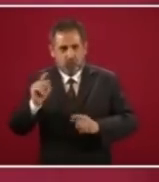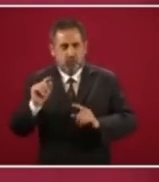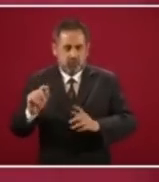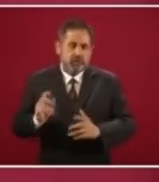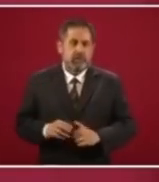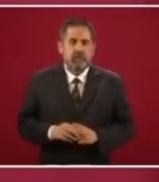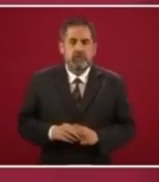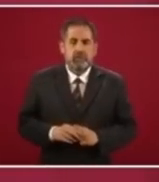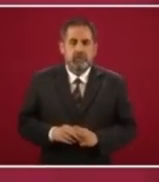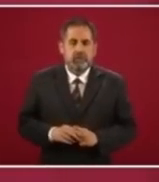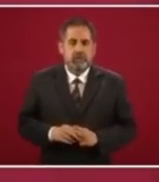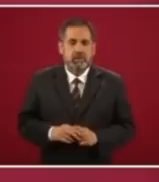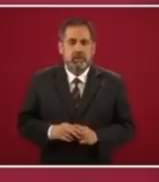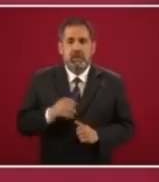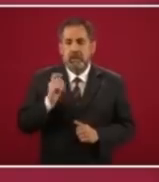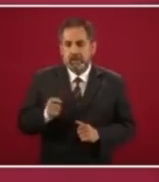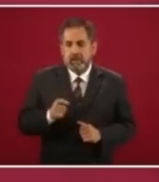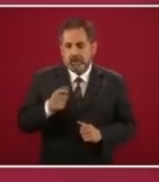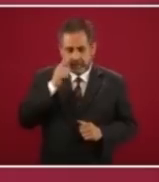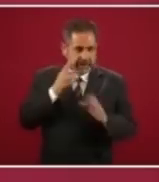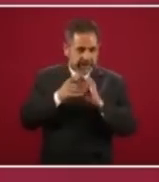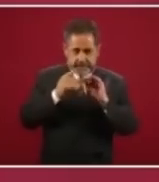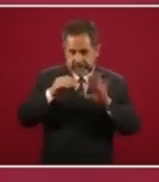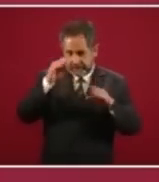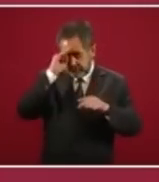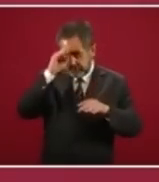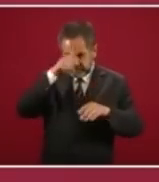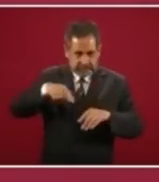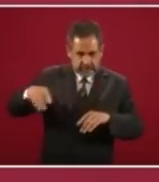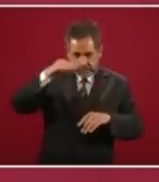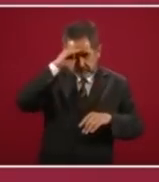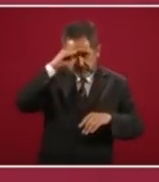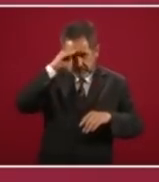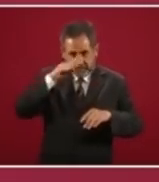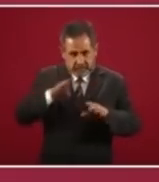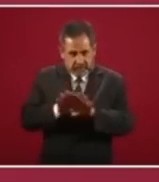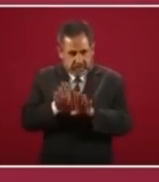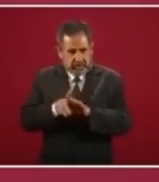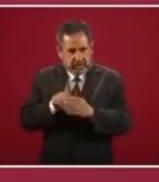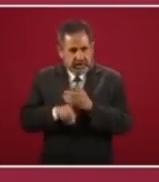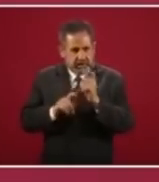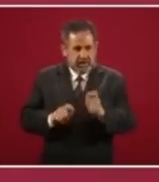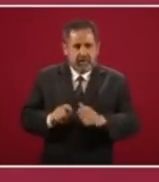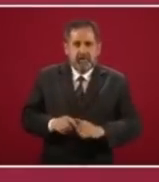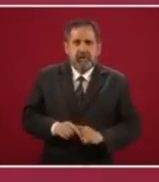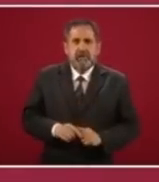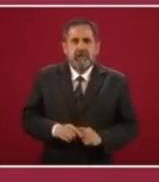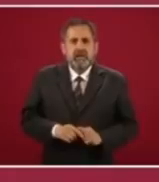Esto es para que también lo tengamos aquí en cuenta.